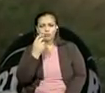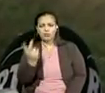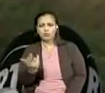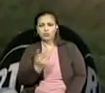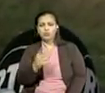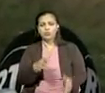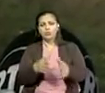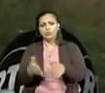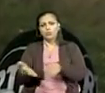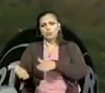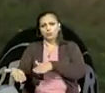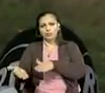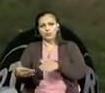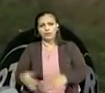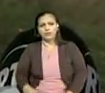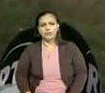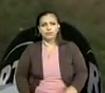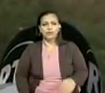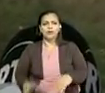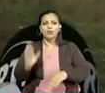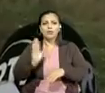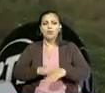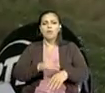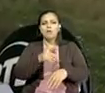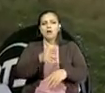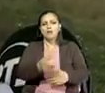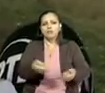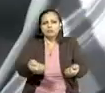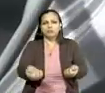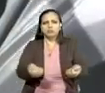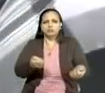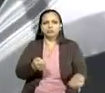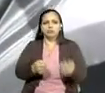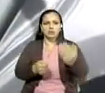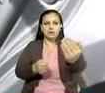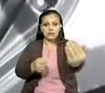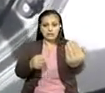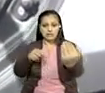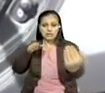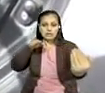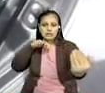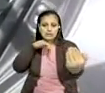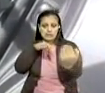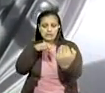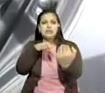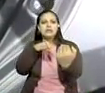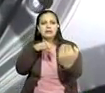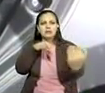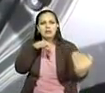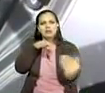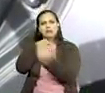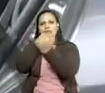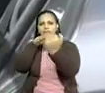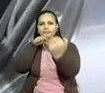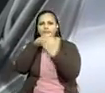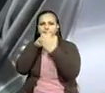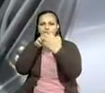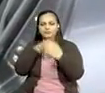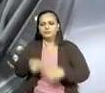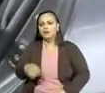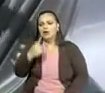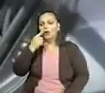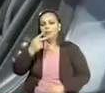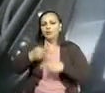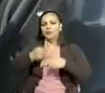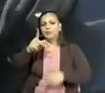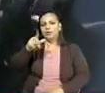de los vehículos ha invadido el sentido contrario de circulación. Se conoció que el desafortunado joven de nombre Luis Muyo Morales,